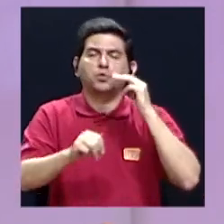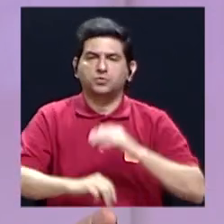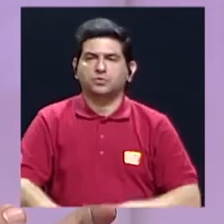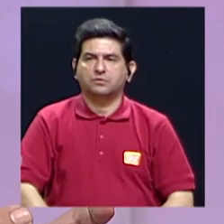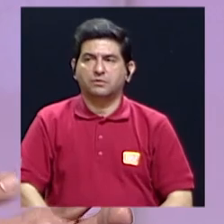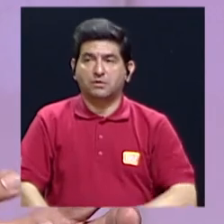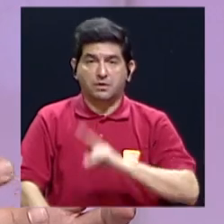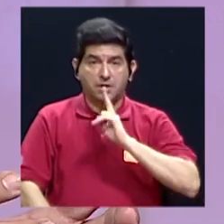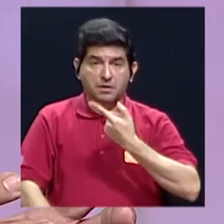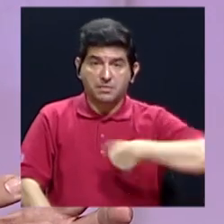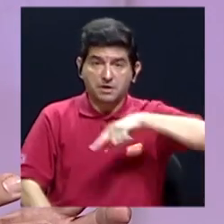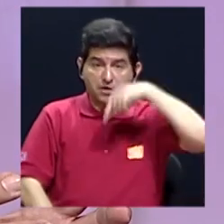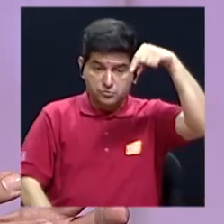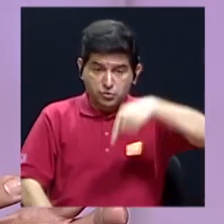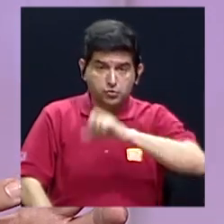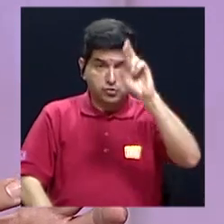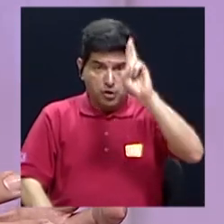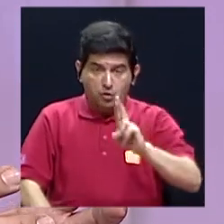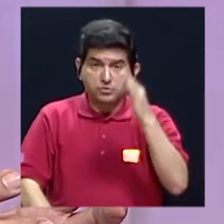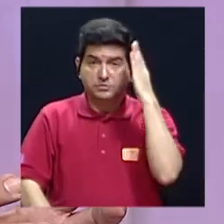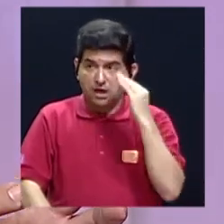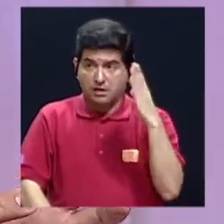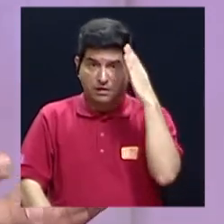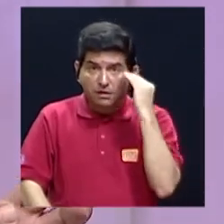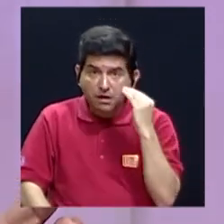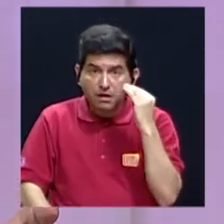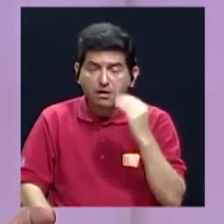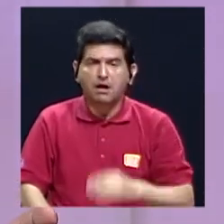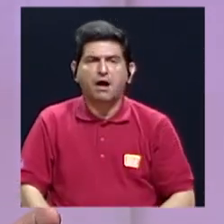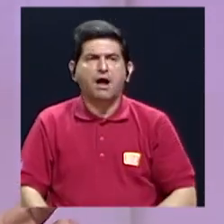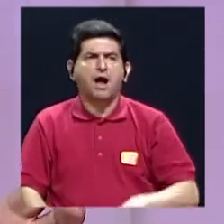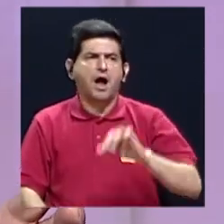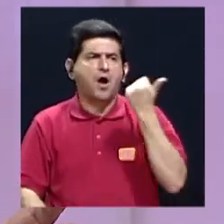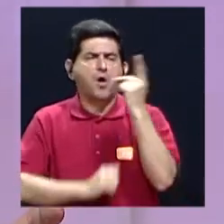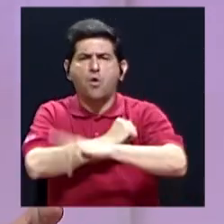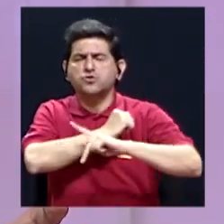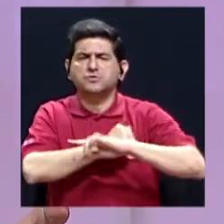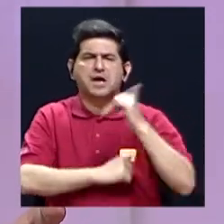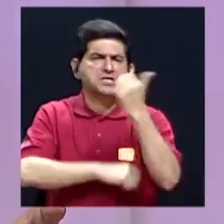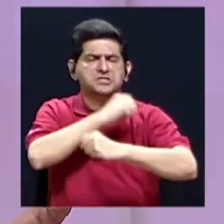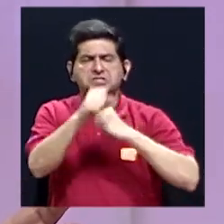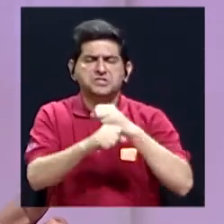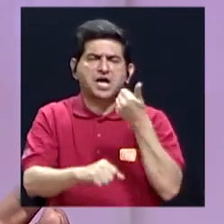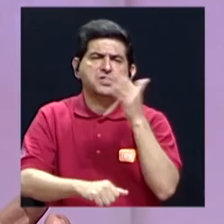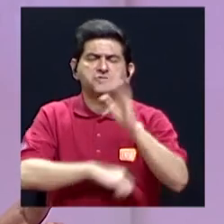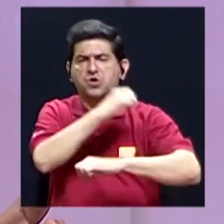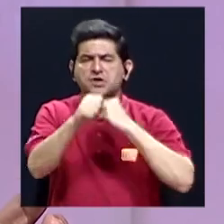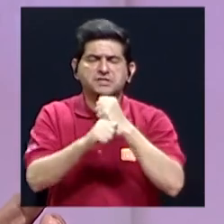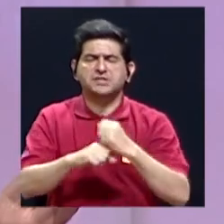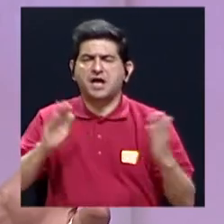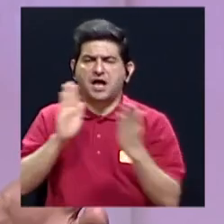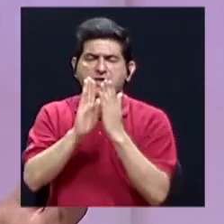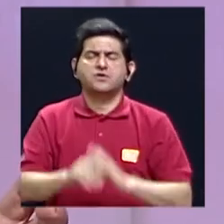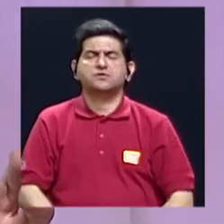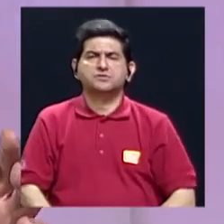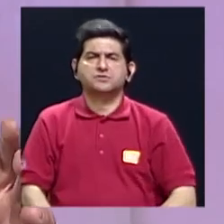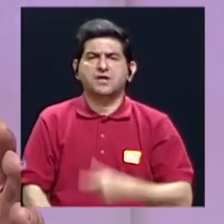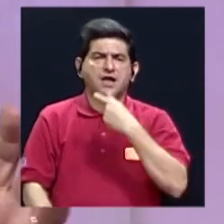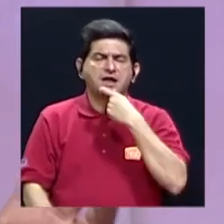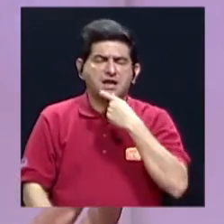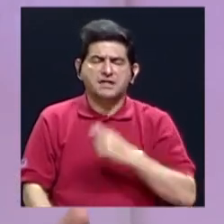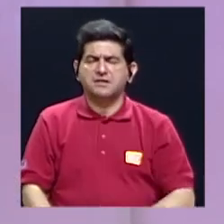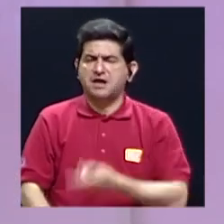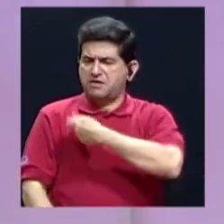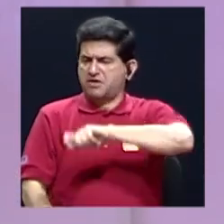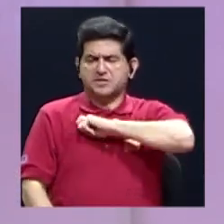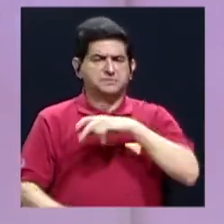en realidad, lo que estamos viviendo en Costa Rica es lo que vivieron muchos países hace 10 años o 15. Inglaterra y España no aprobaron de la